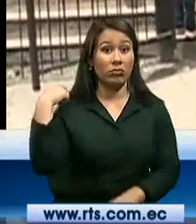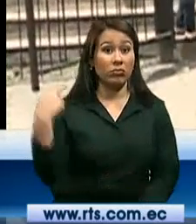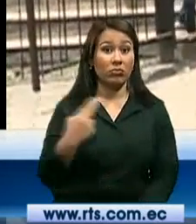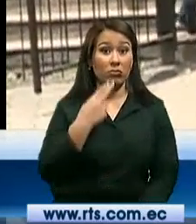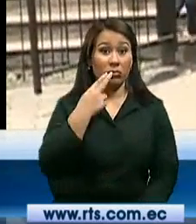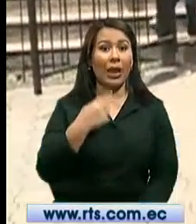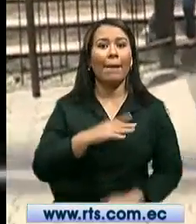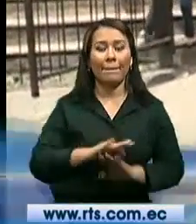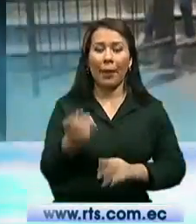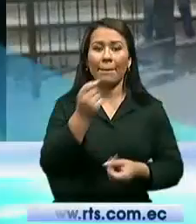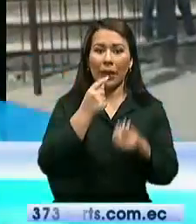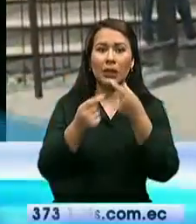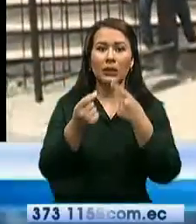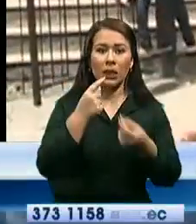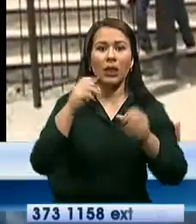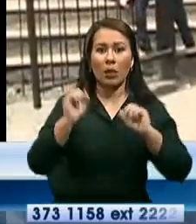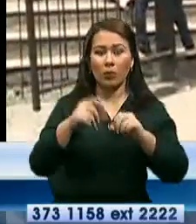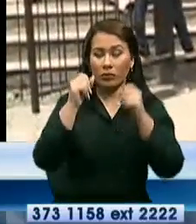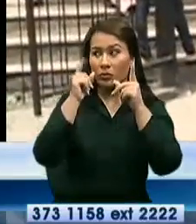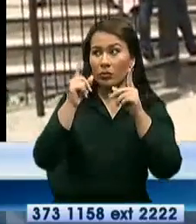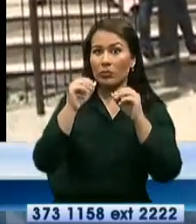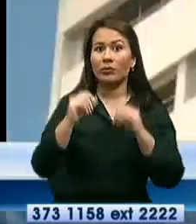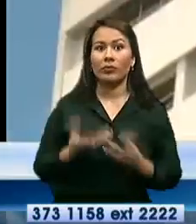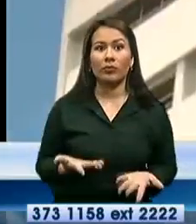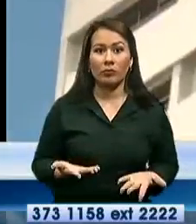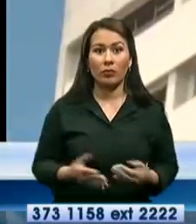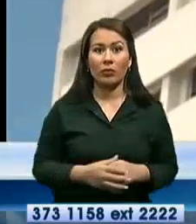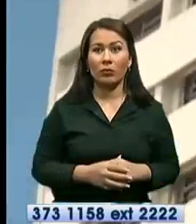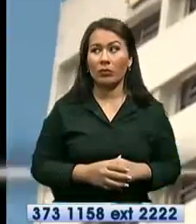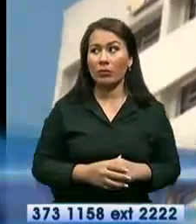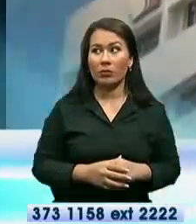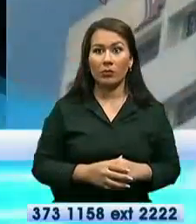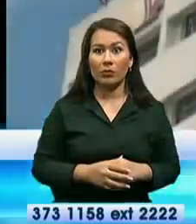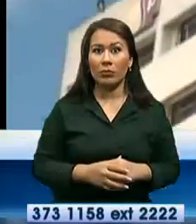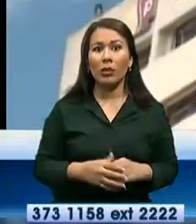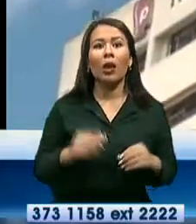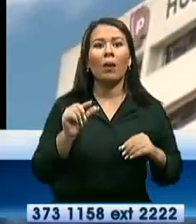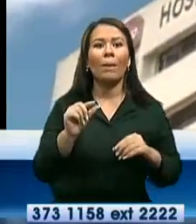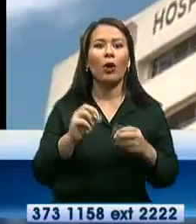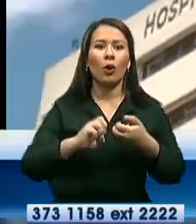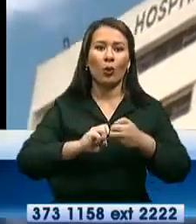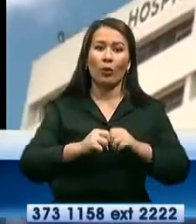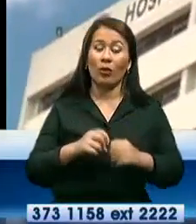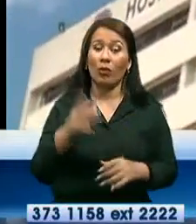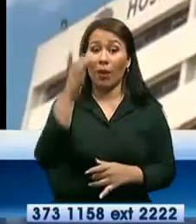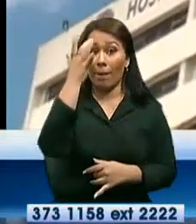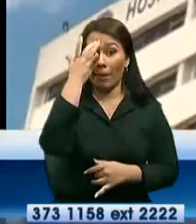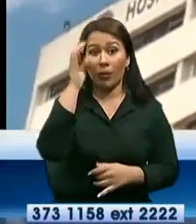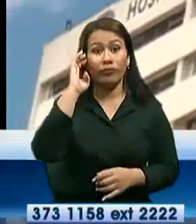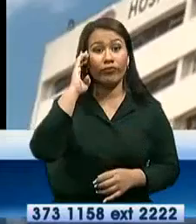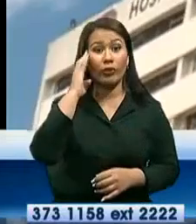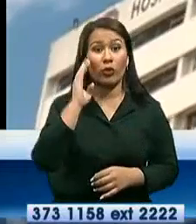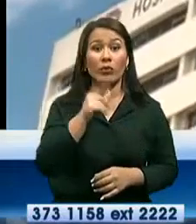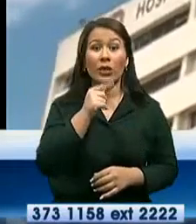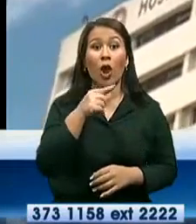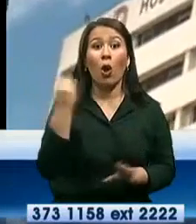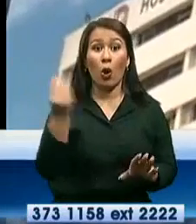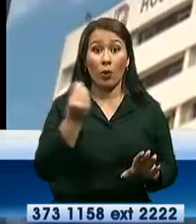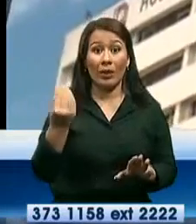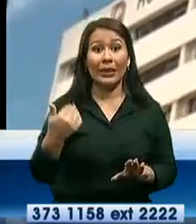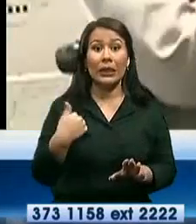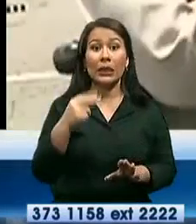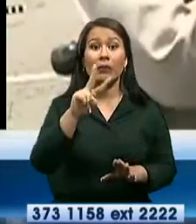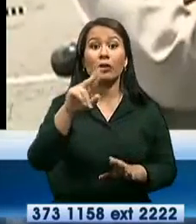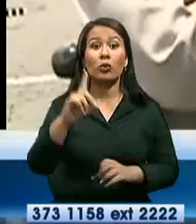asimiló los medicamentos y pudo reaccionar, pudo despertarse. Esto ha traído algo de tranquilidad a los familiares del joven de 21 años de edad. Sin